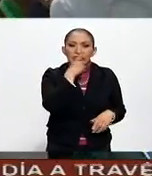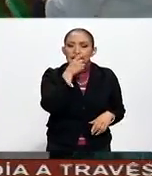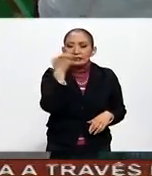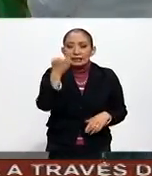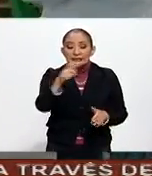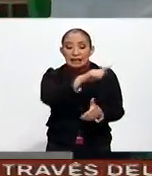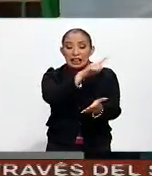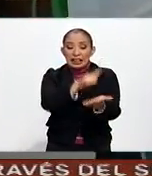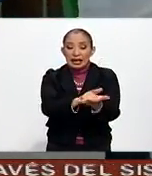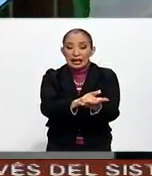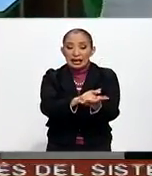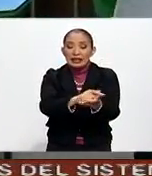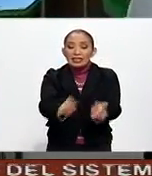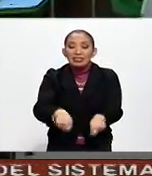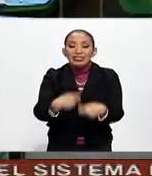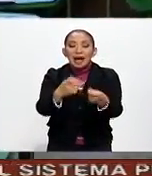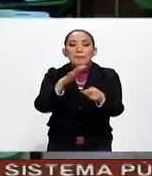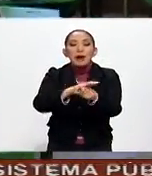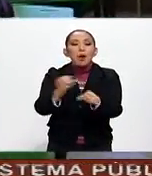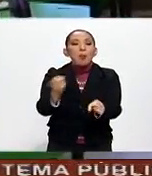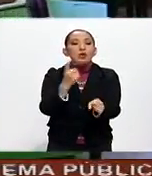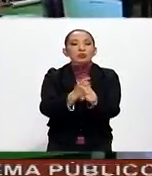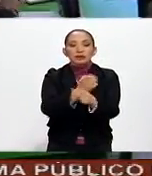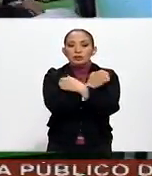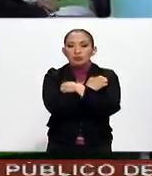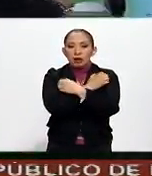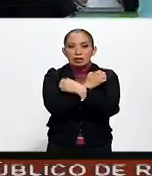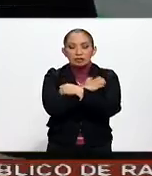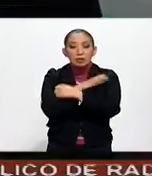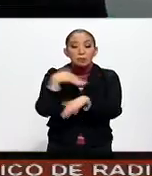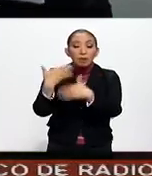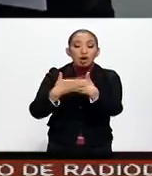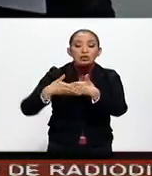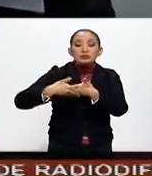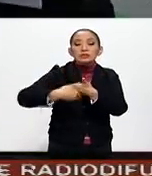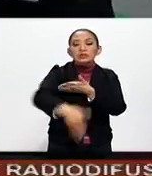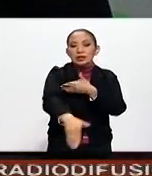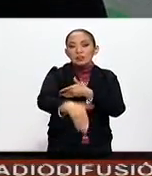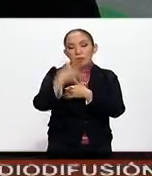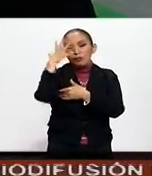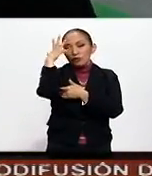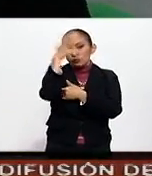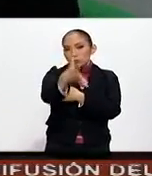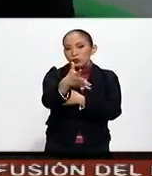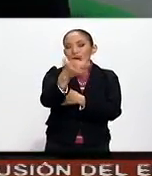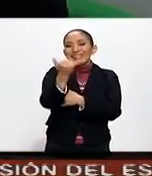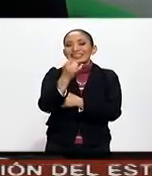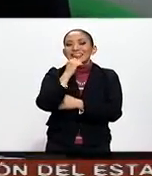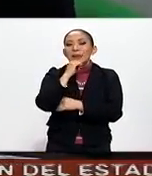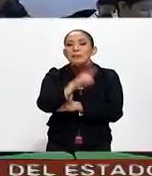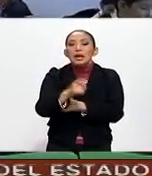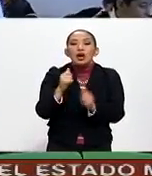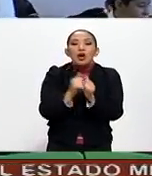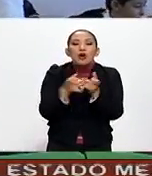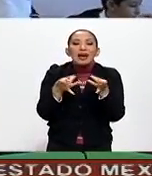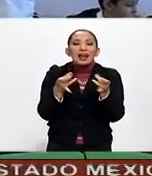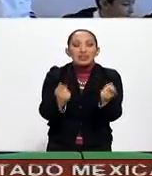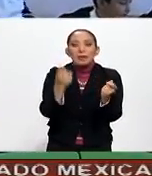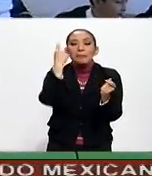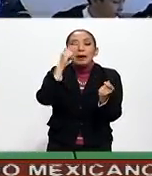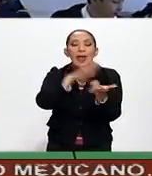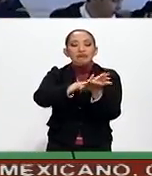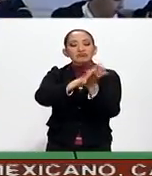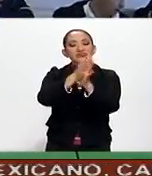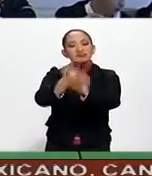esta reforma brinda mayores oportunidades de educación de cara al futuro y también con calidad para lograr